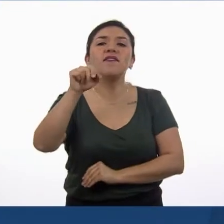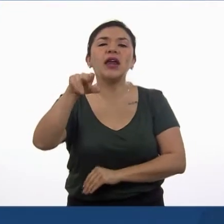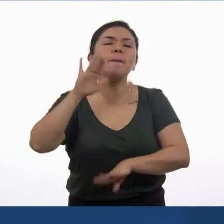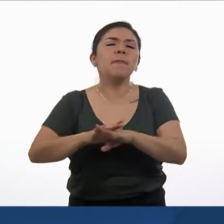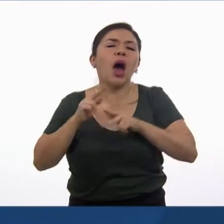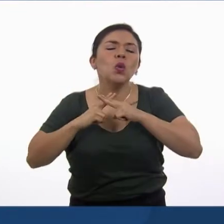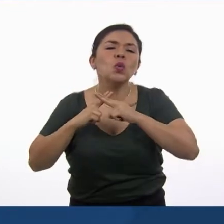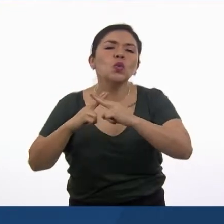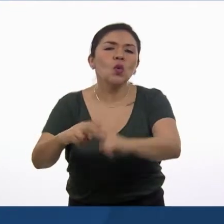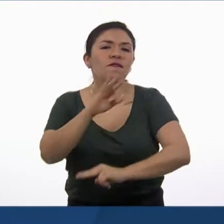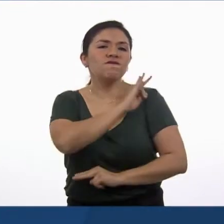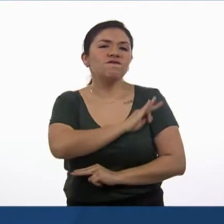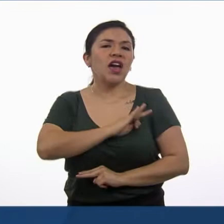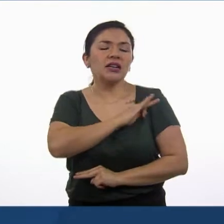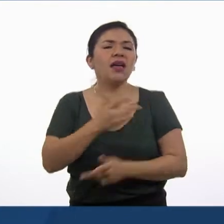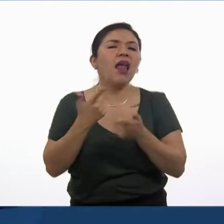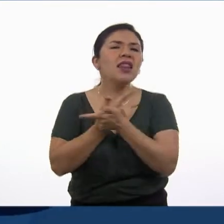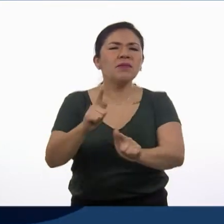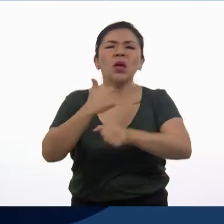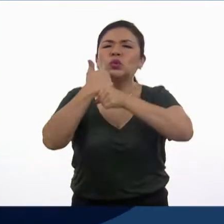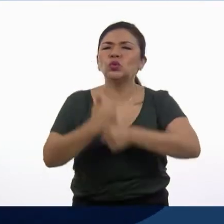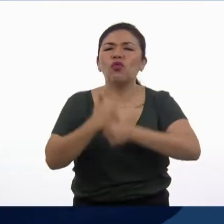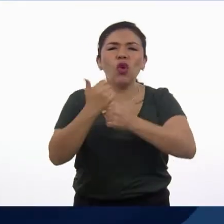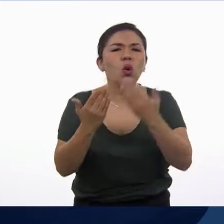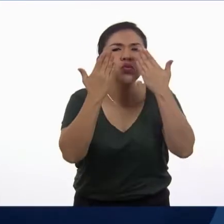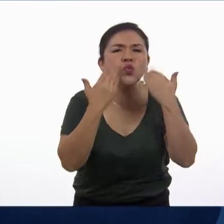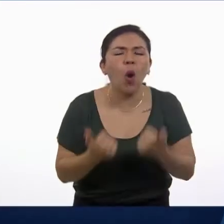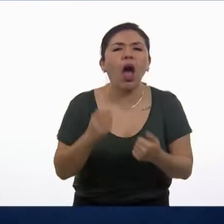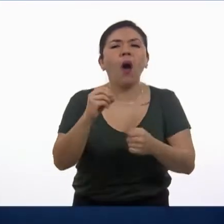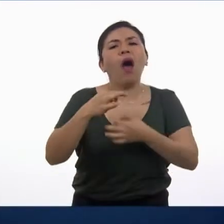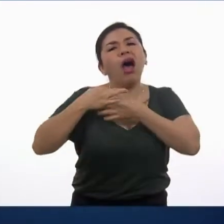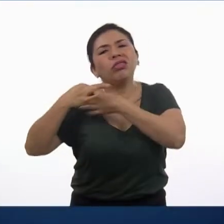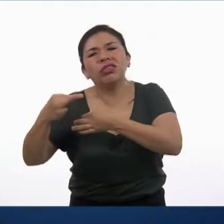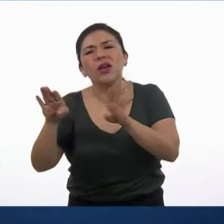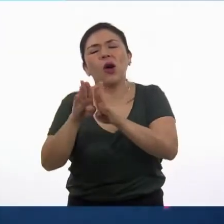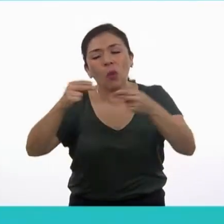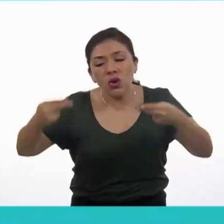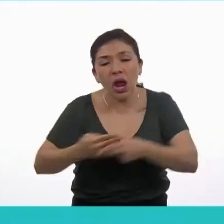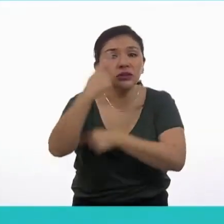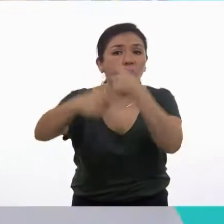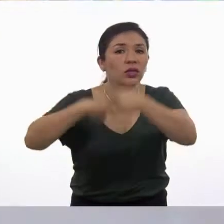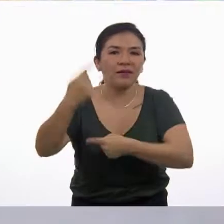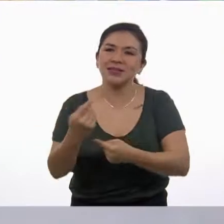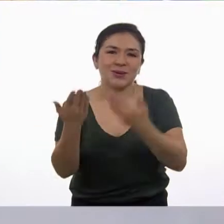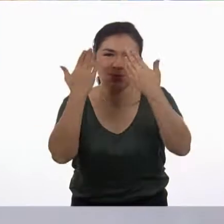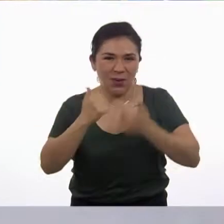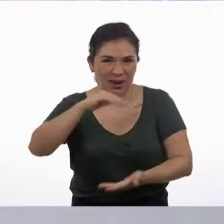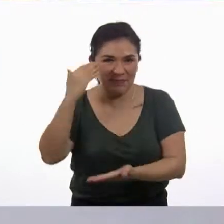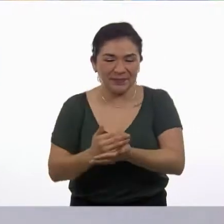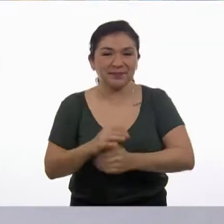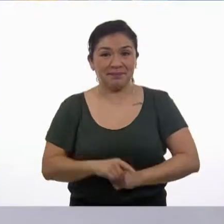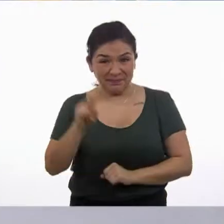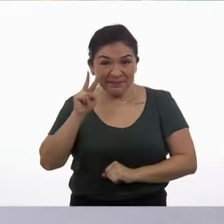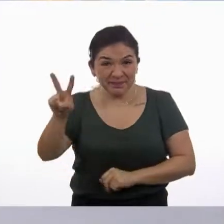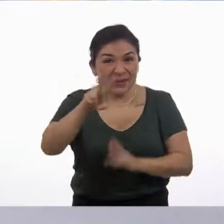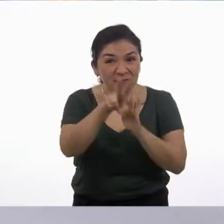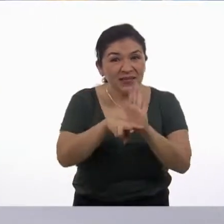eterna, libre de todo sufrimiento y de las cadenas de la reencarnación. Como pudieron ver en el